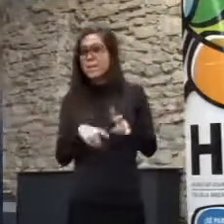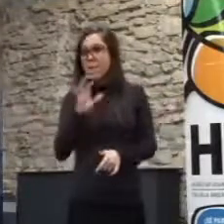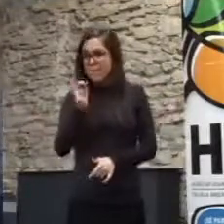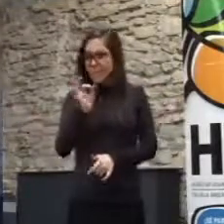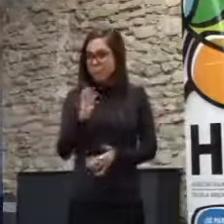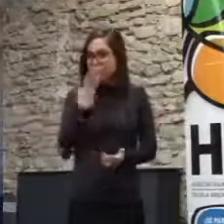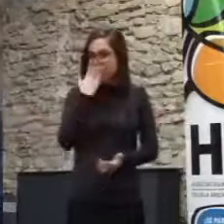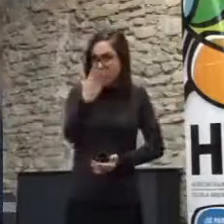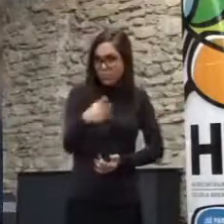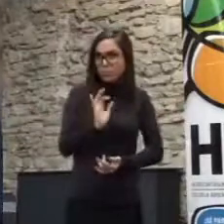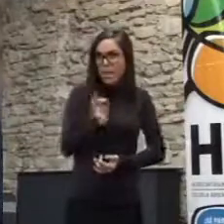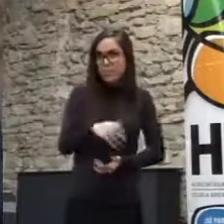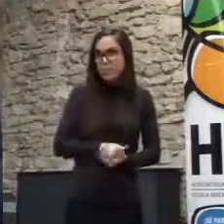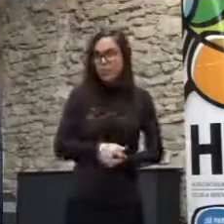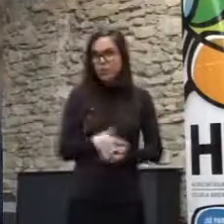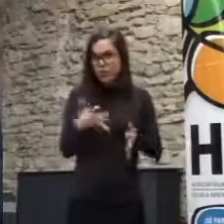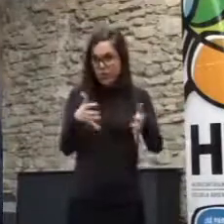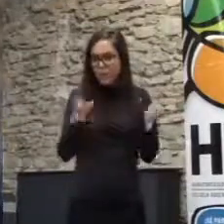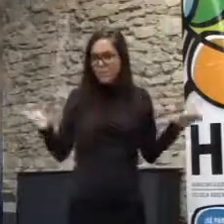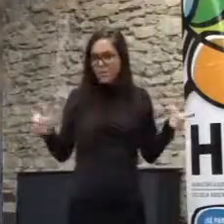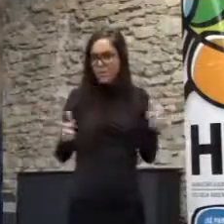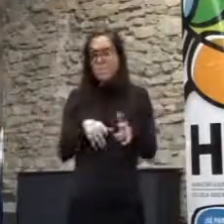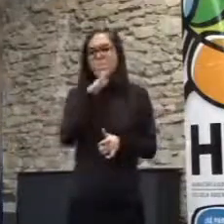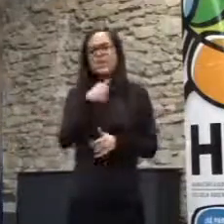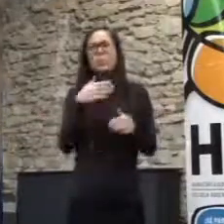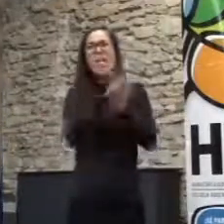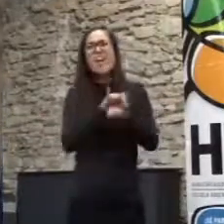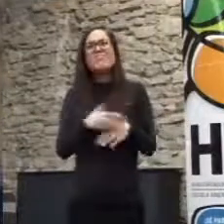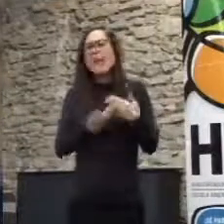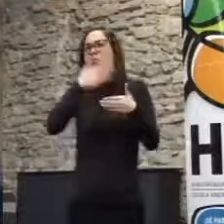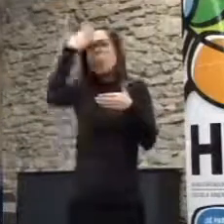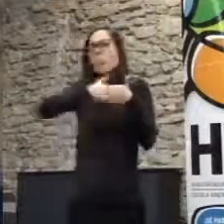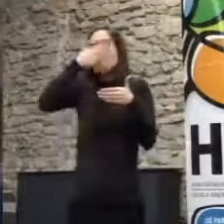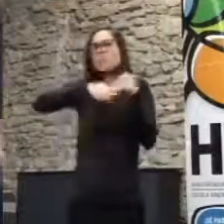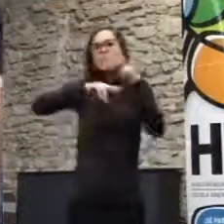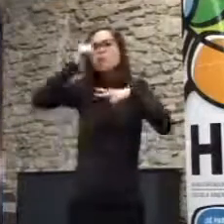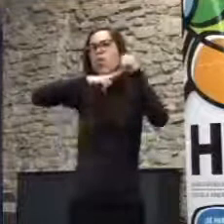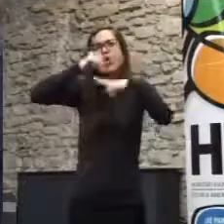así. ¿Por qué? Bueno, porque se ha construido un muro de contención,